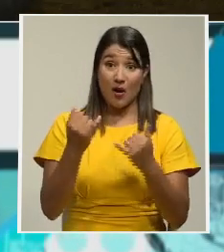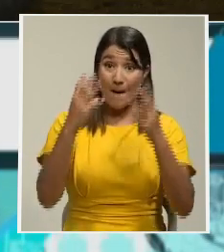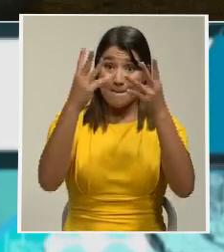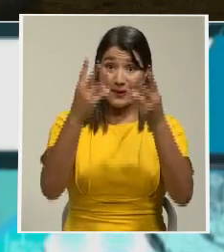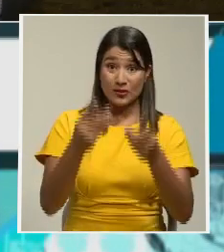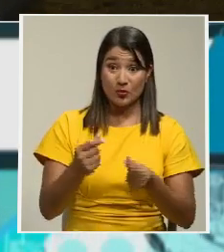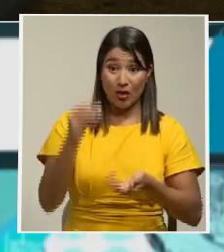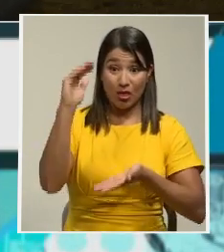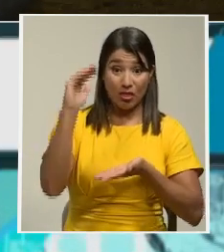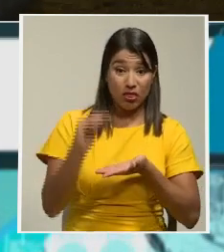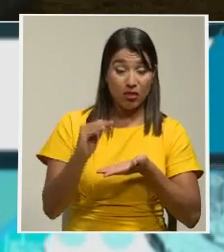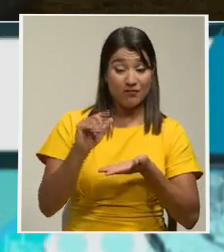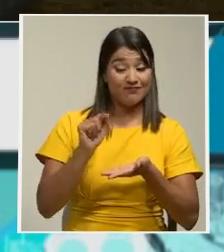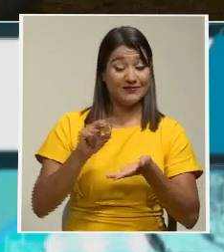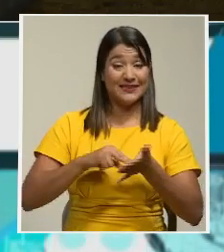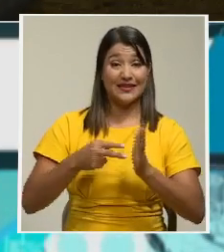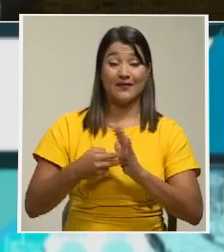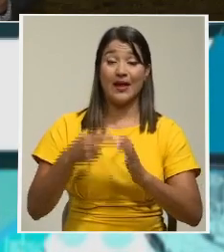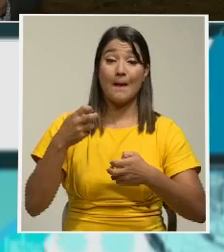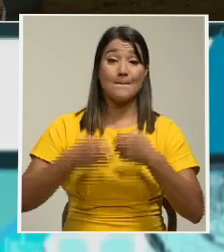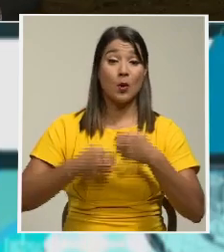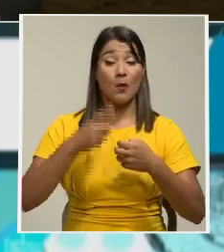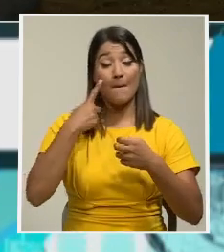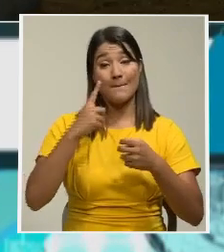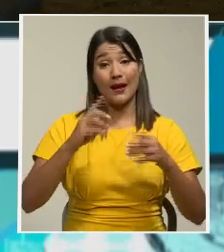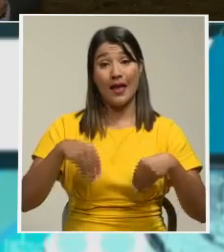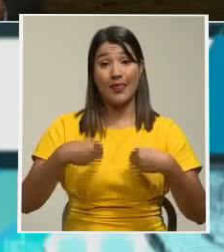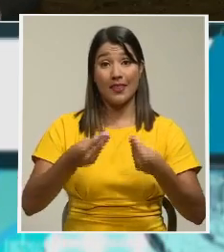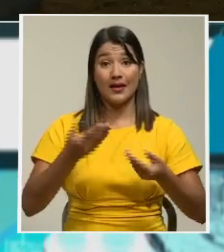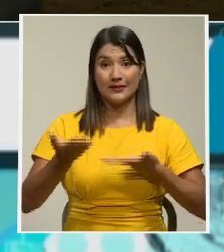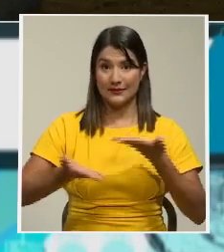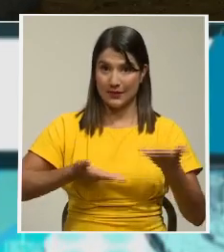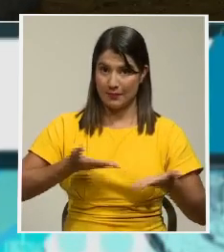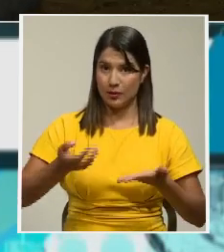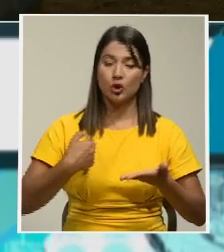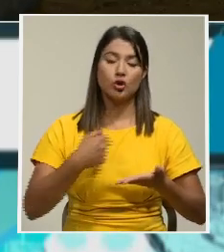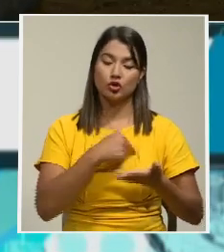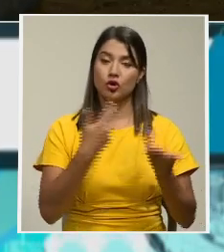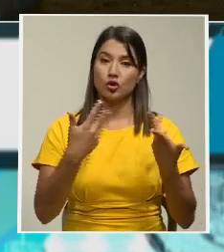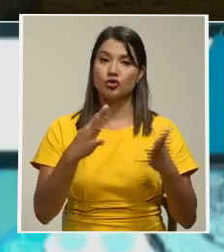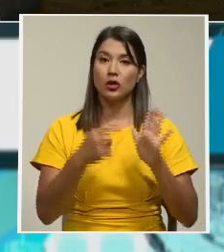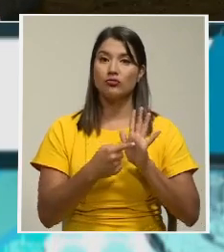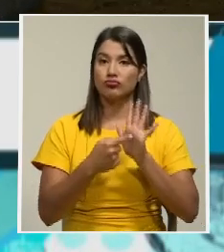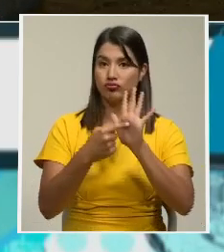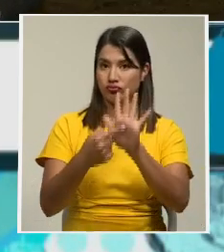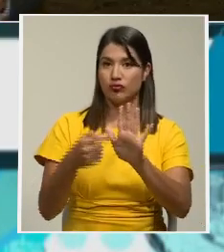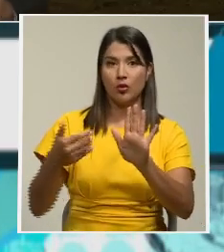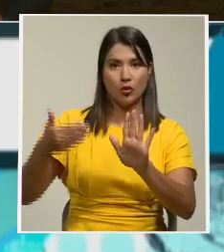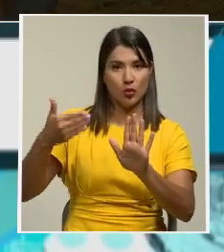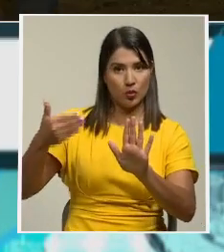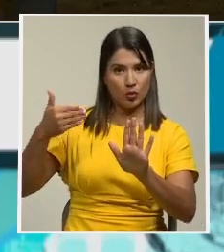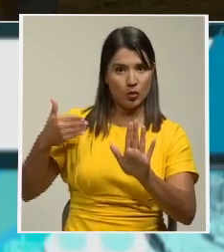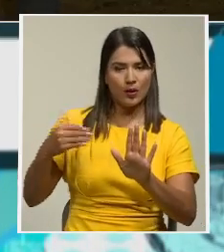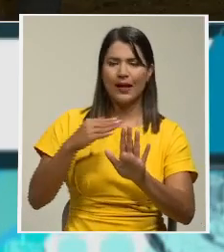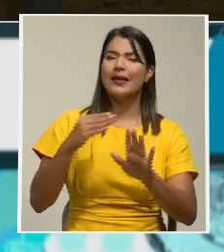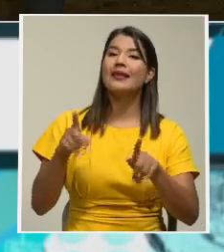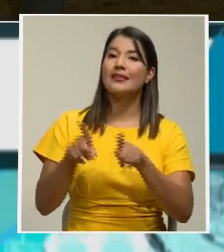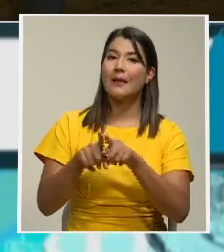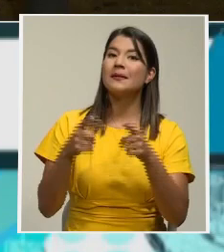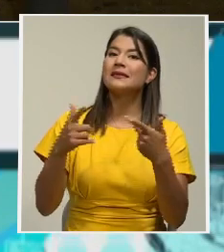generando problemas en sus funcionamientos, y los hemos dado a conocer en los días anteriores, donde también han